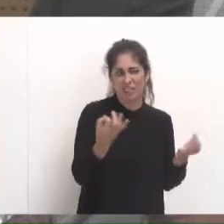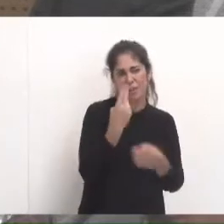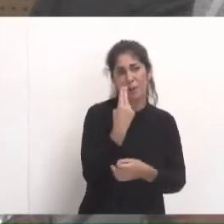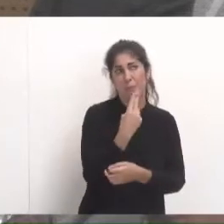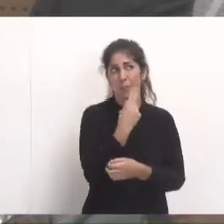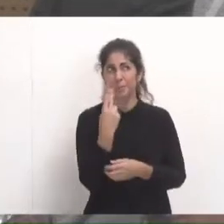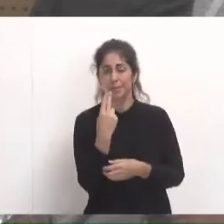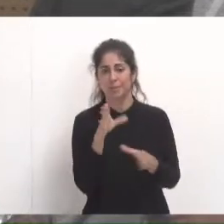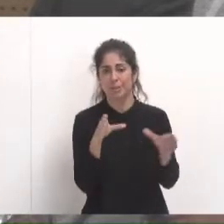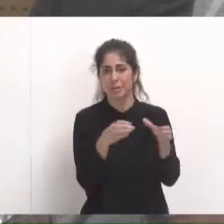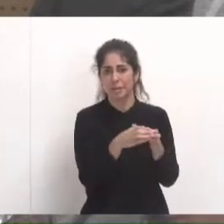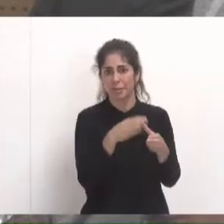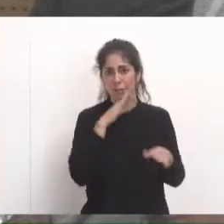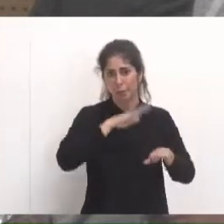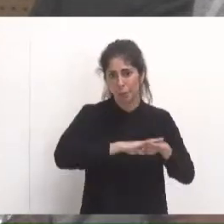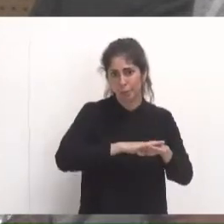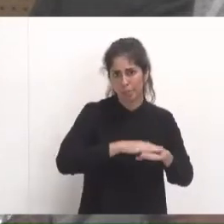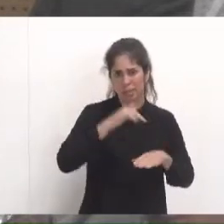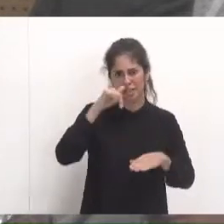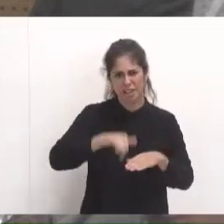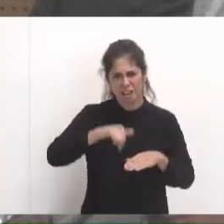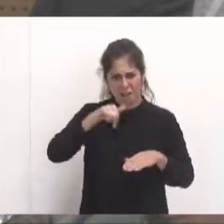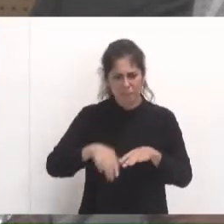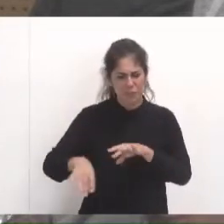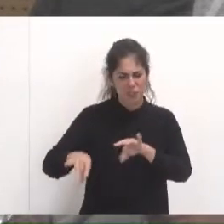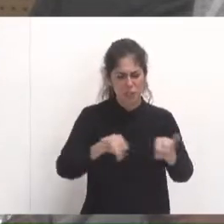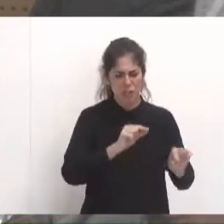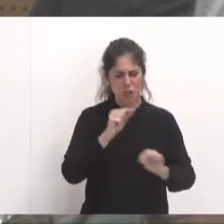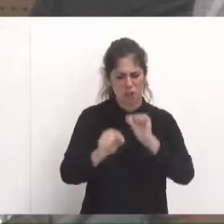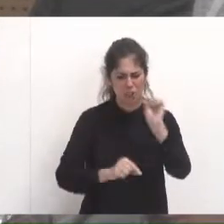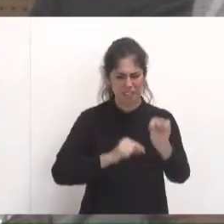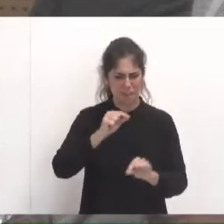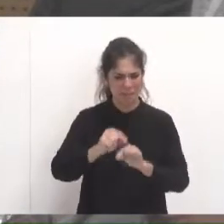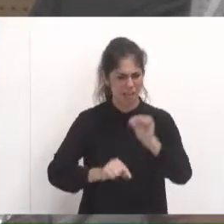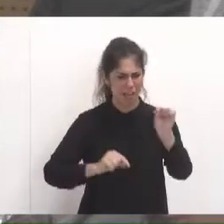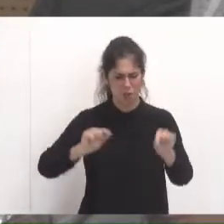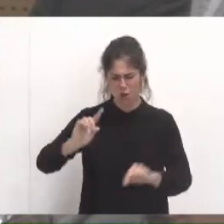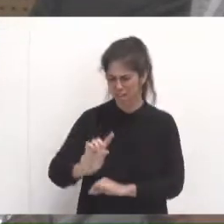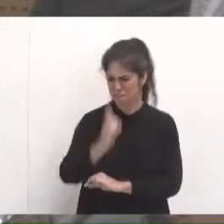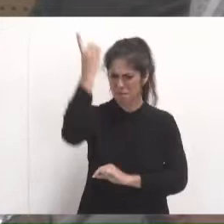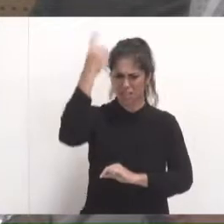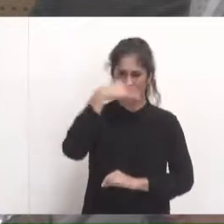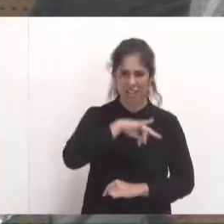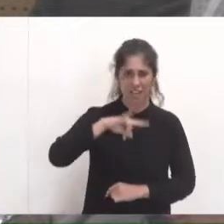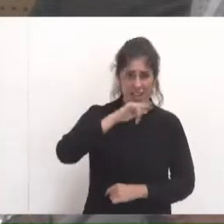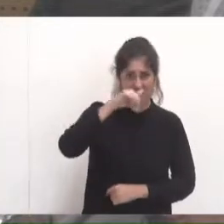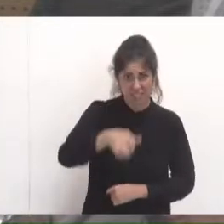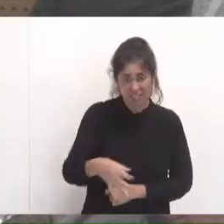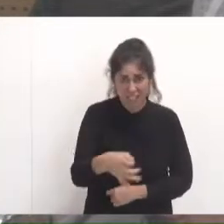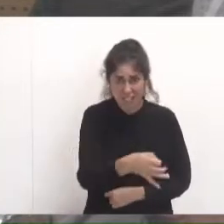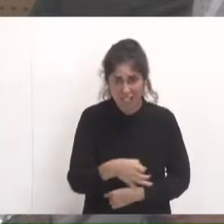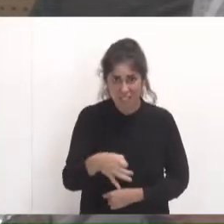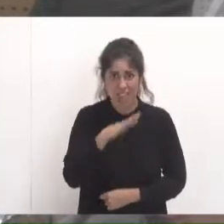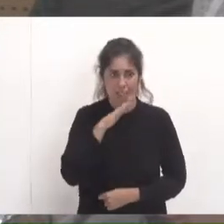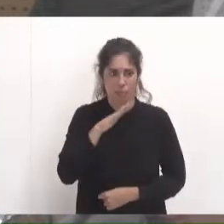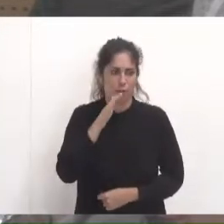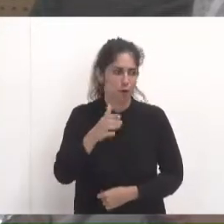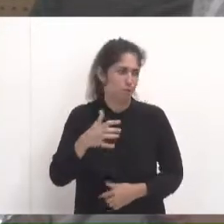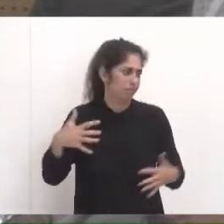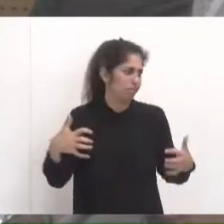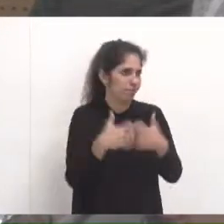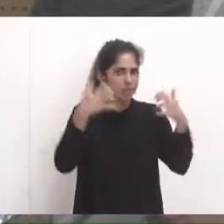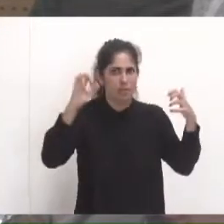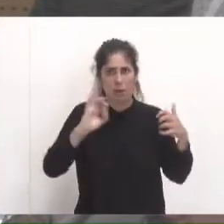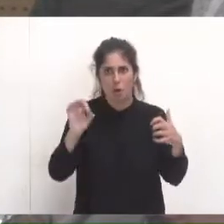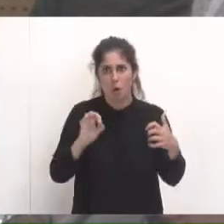suelo contaminado. Lo tenemos en esta isla y no ha sido por un fortuito accidente ni por circunstancias externas, imprevisibles. Lo